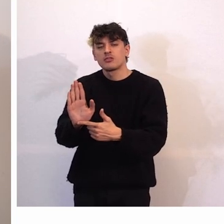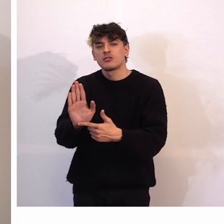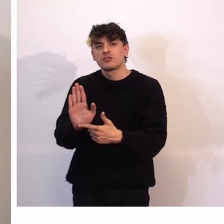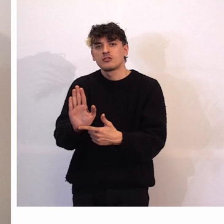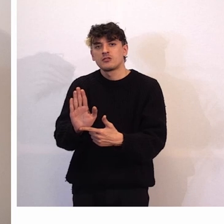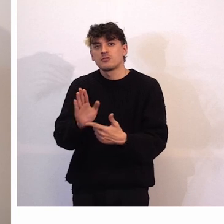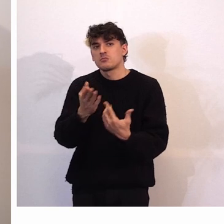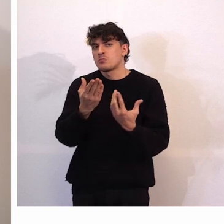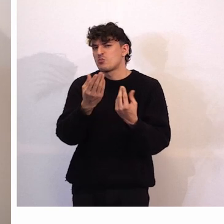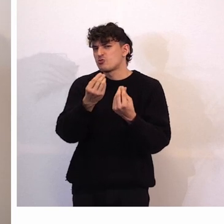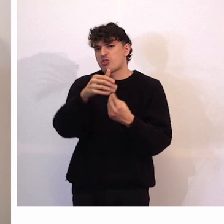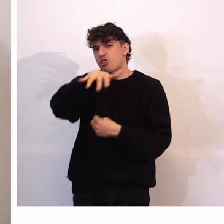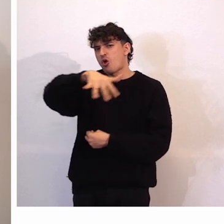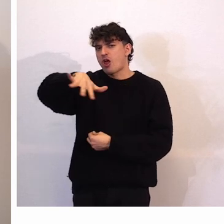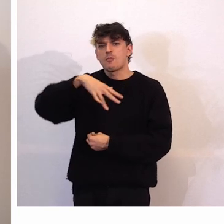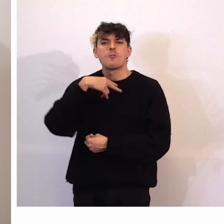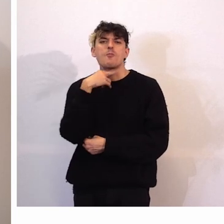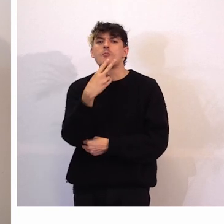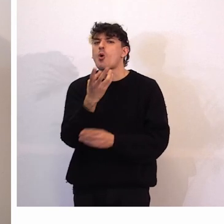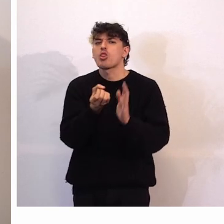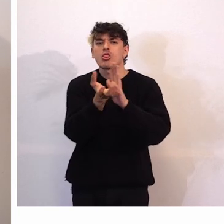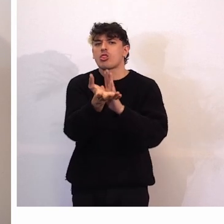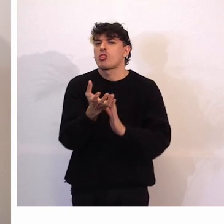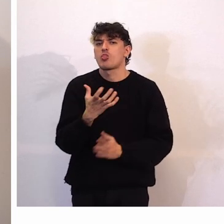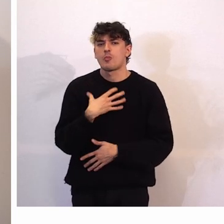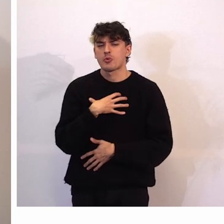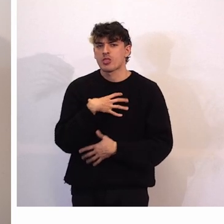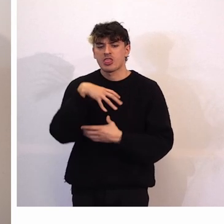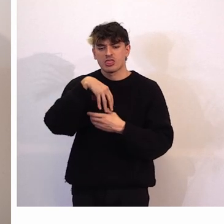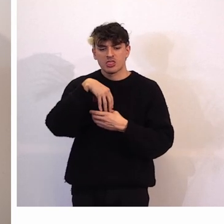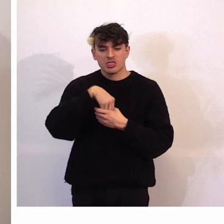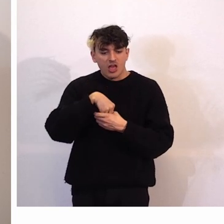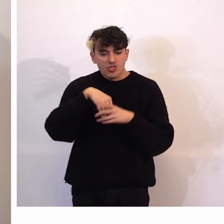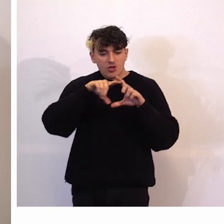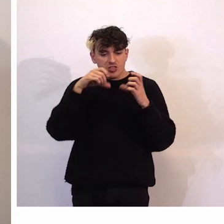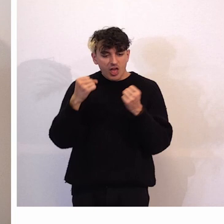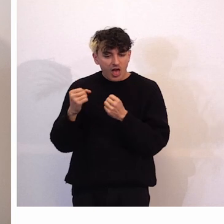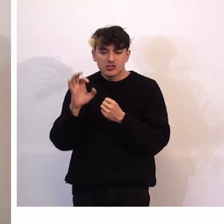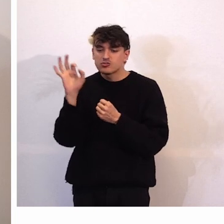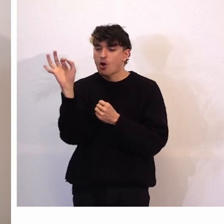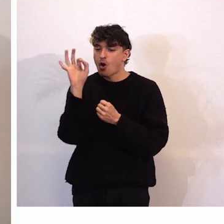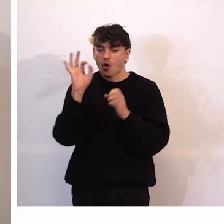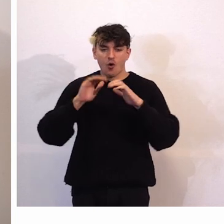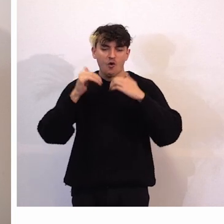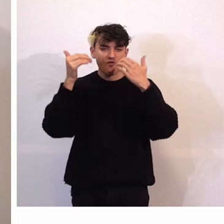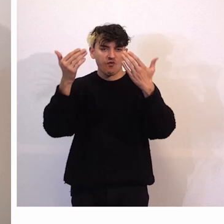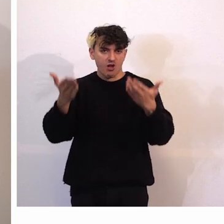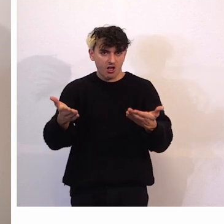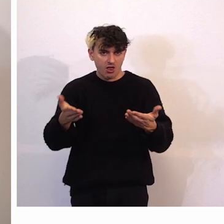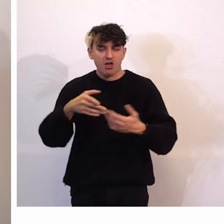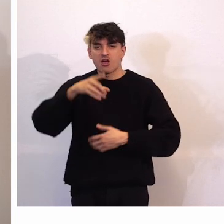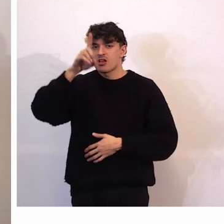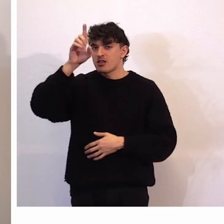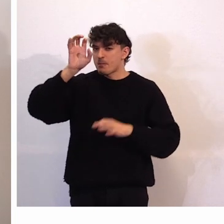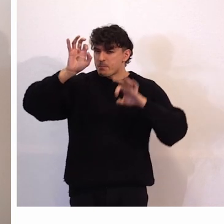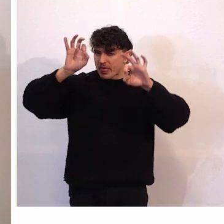ahora no la tenían, tanto dentro como fuera de las entidades, y sobre todo en los lugares